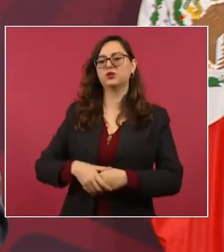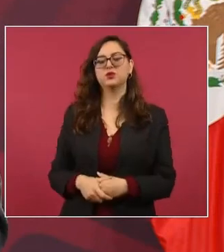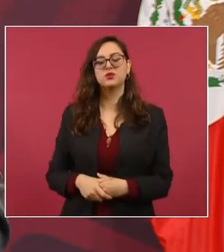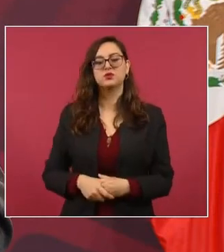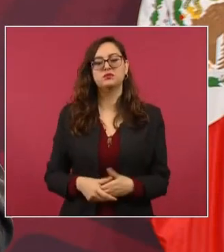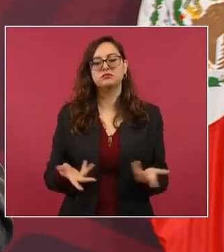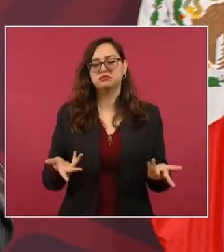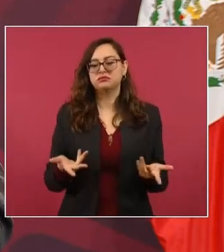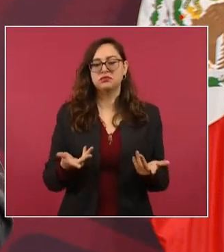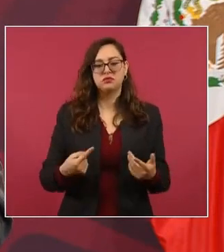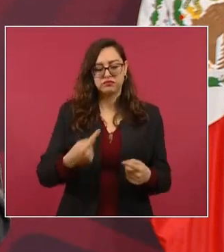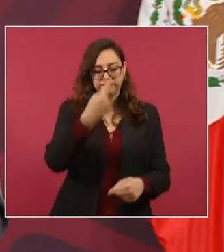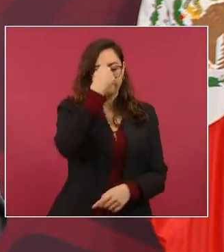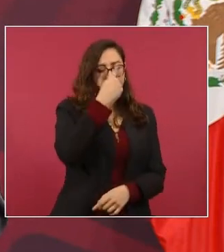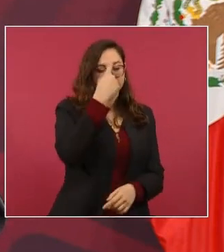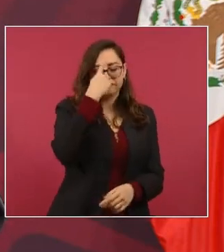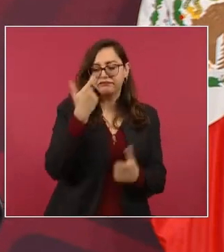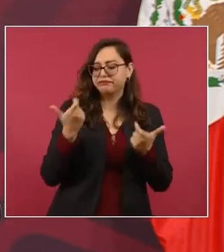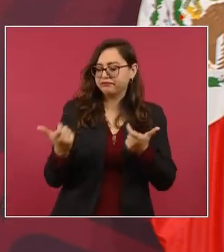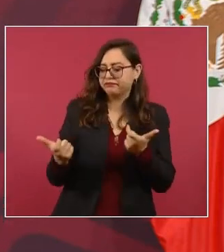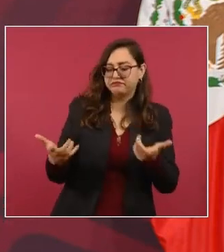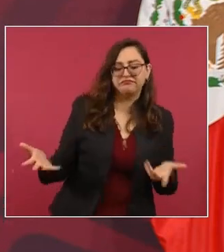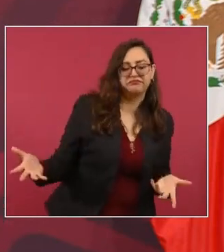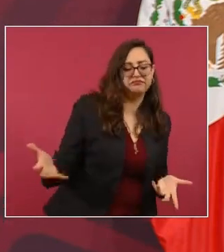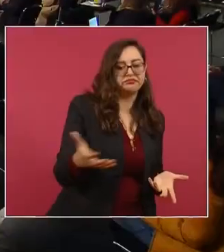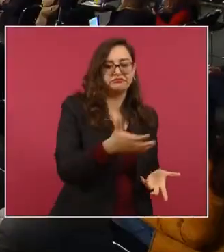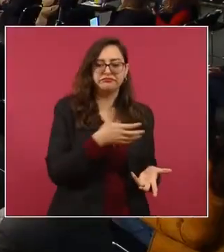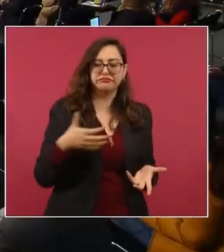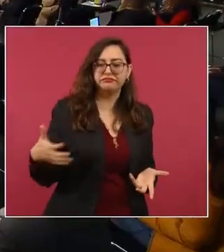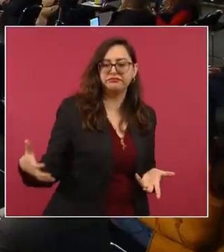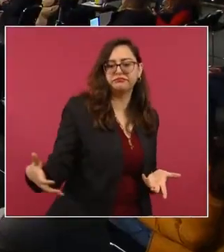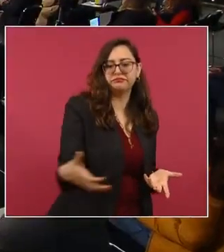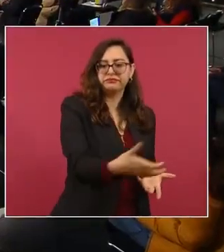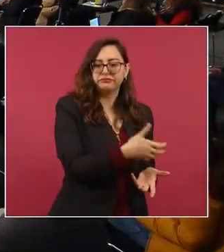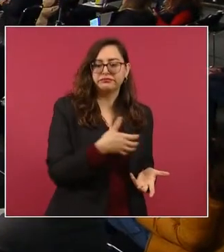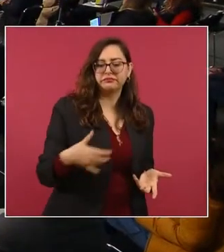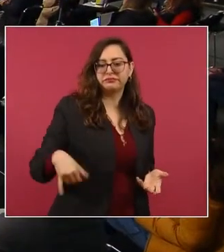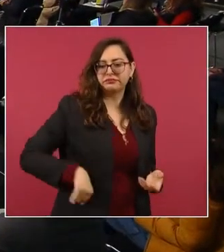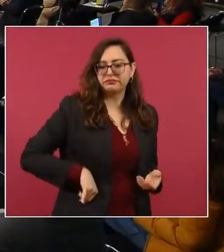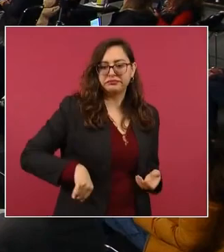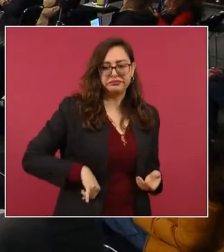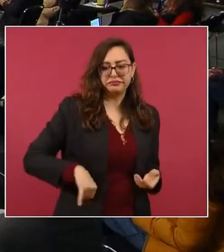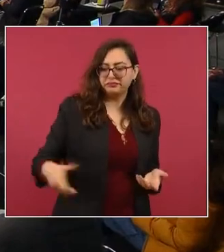Nada más pensaban en ellos, en sus intereses.